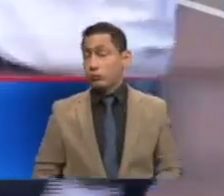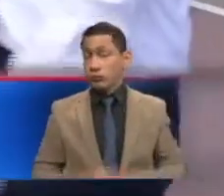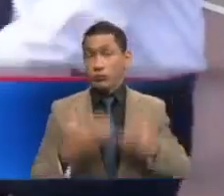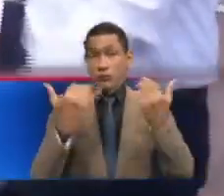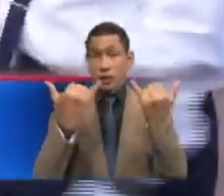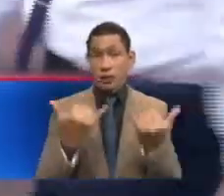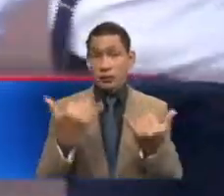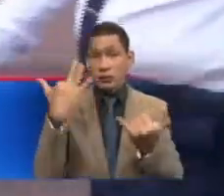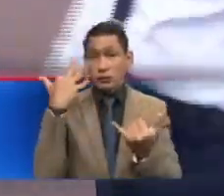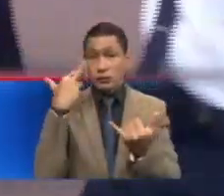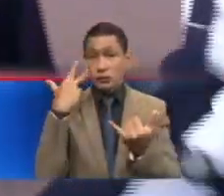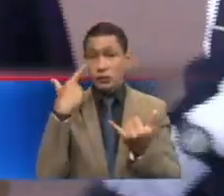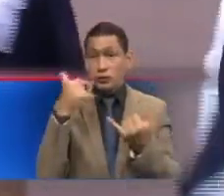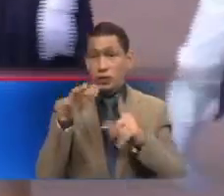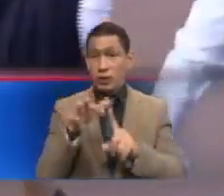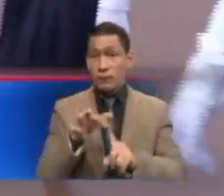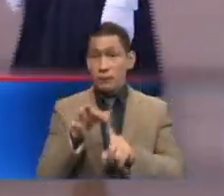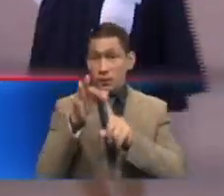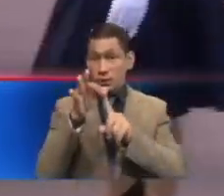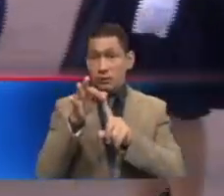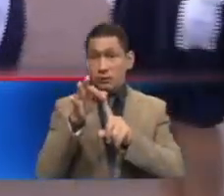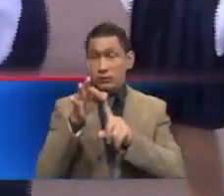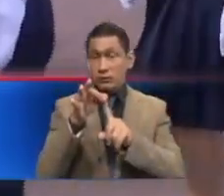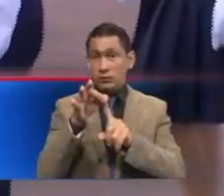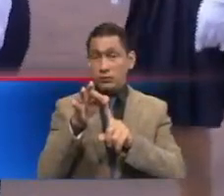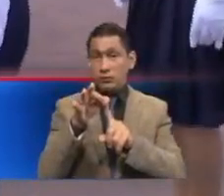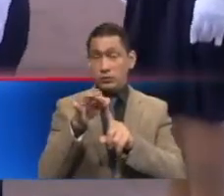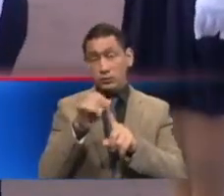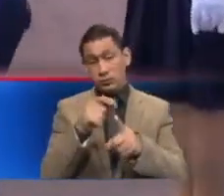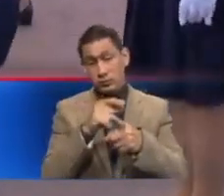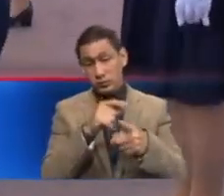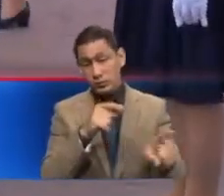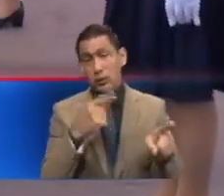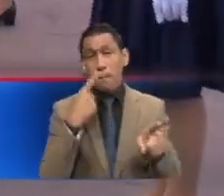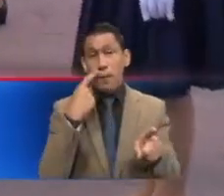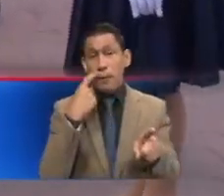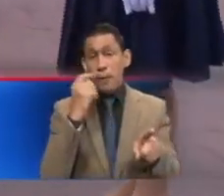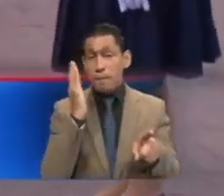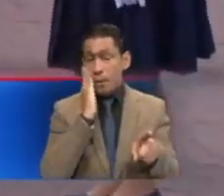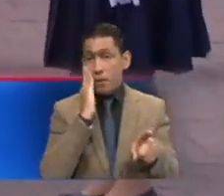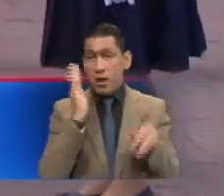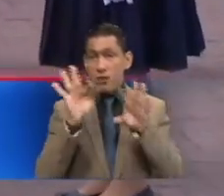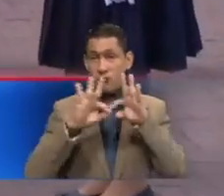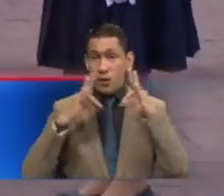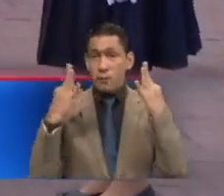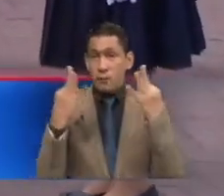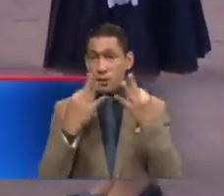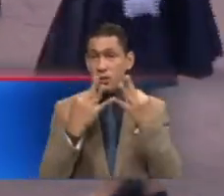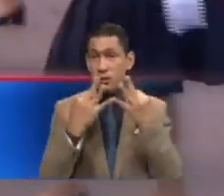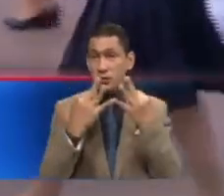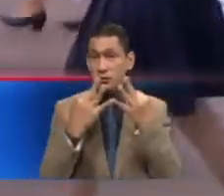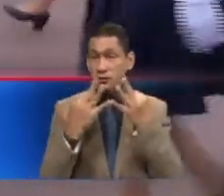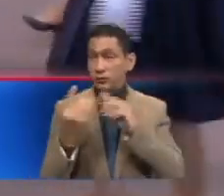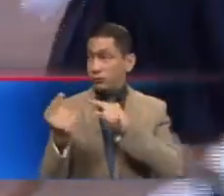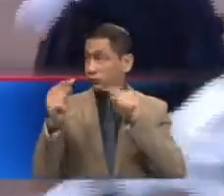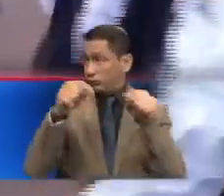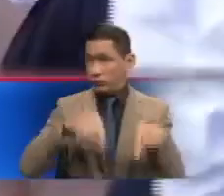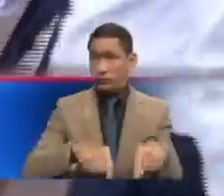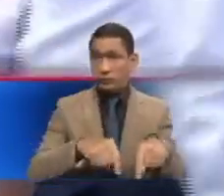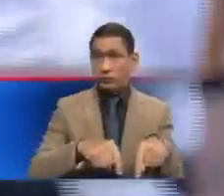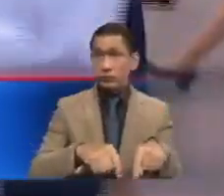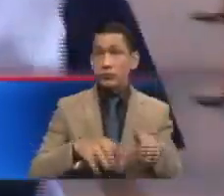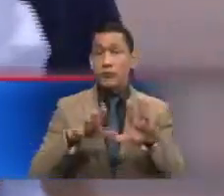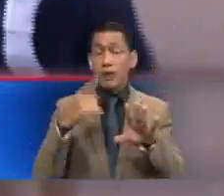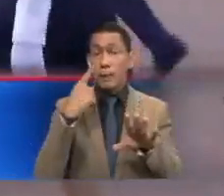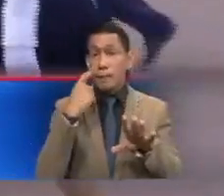para ellos, y también lleno de sentimientos, junto a sus padres de familia, quienes también han sido llamados el día de hoy